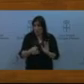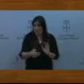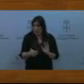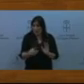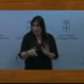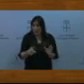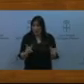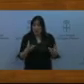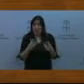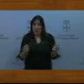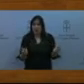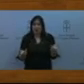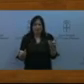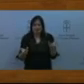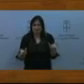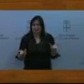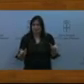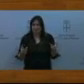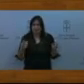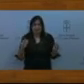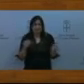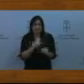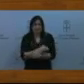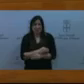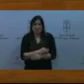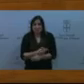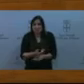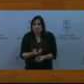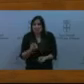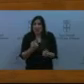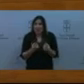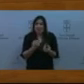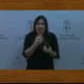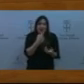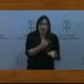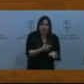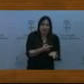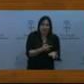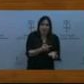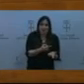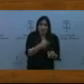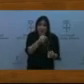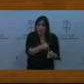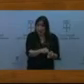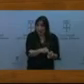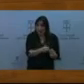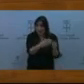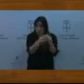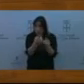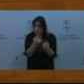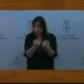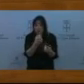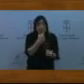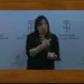ya estamos acostumbrados a veces que lo que se suele comentar no tiene o decir aquí por parte de algunos grupos no tiene nada que ver con lo que